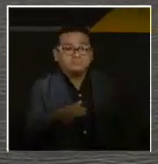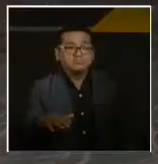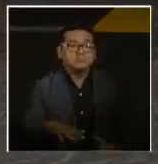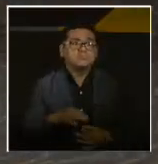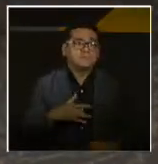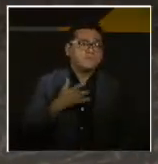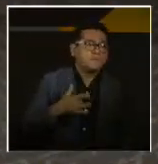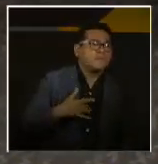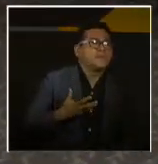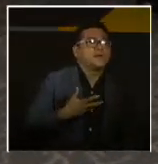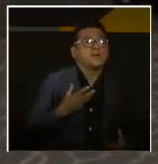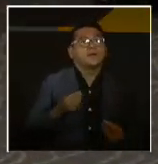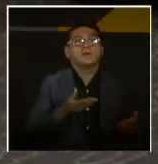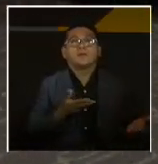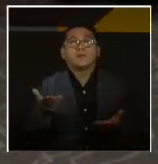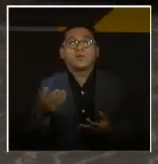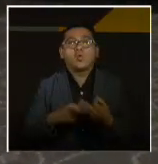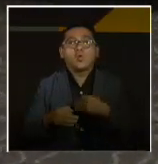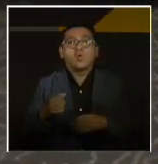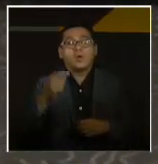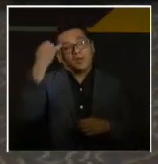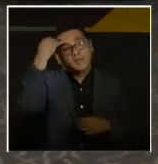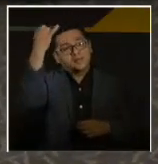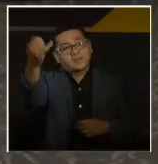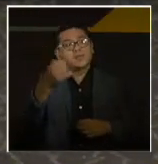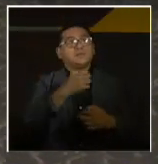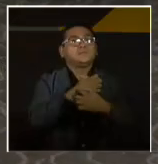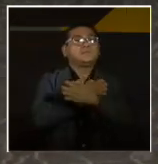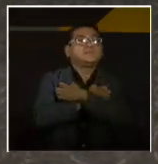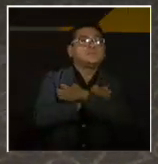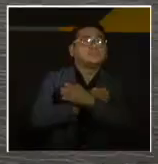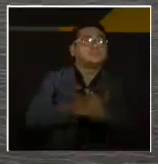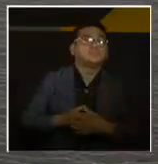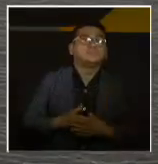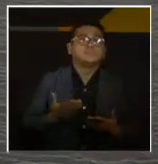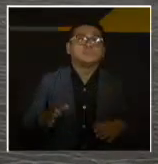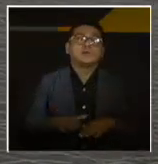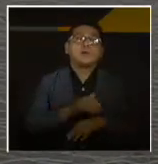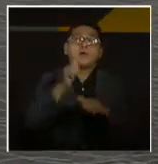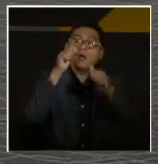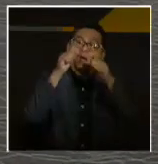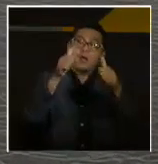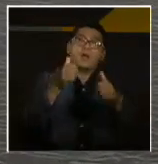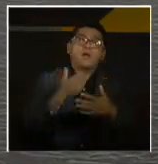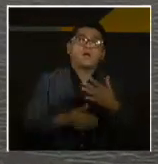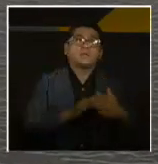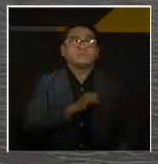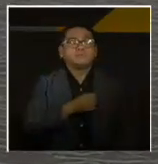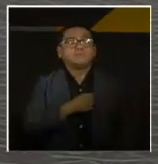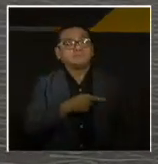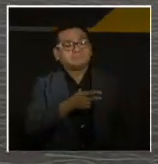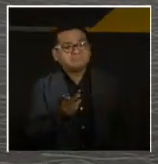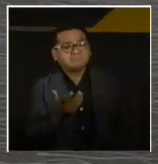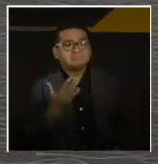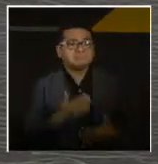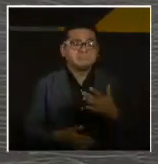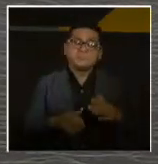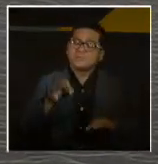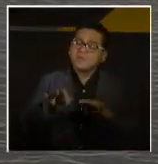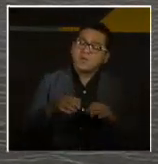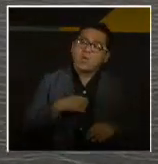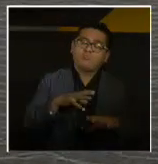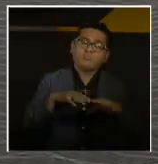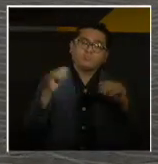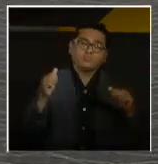en ese sentido tenemos que llevar opciones de educación y de atención a la salud, porque la pobreza también es